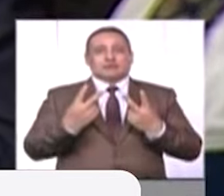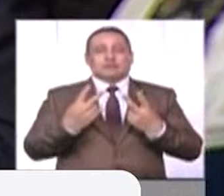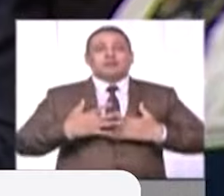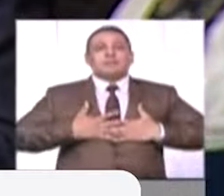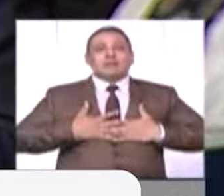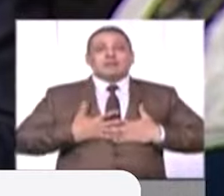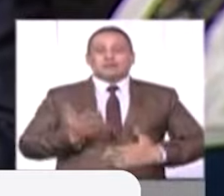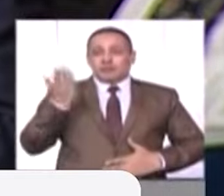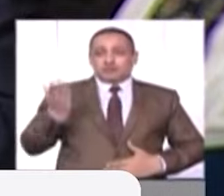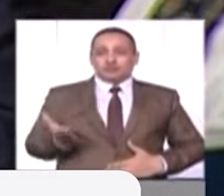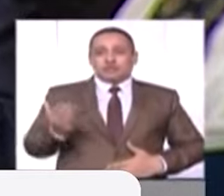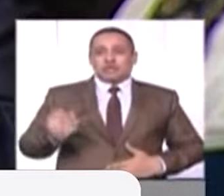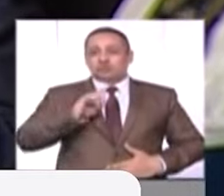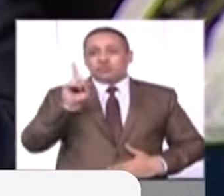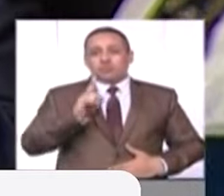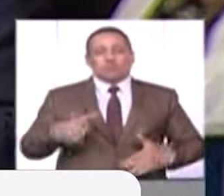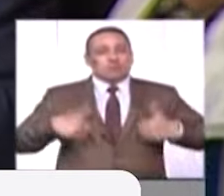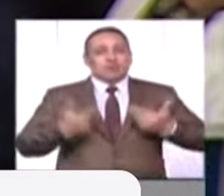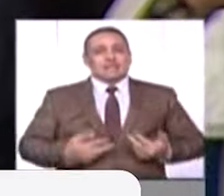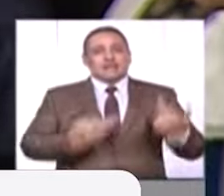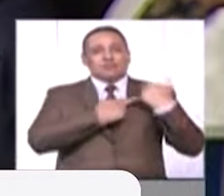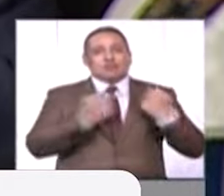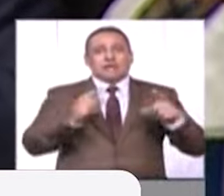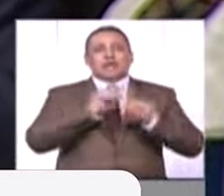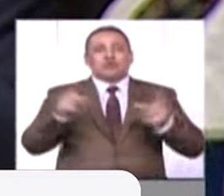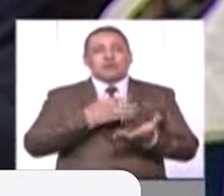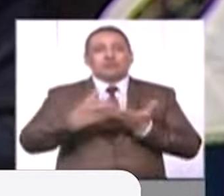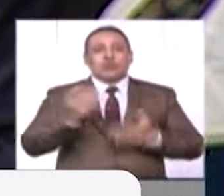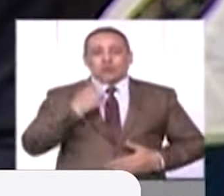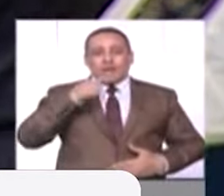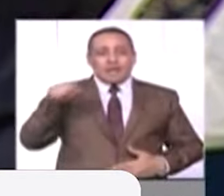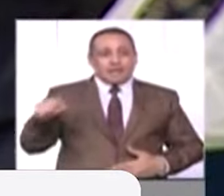opinión respecto a lo que ella...